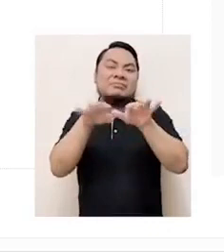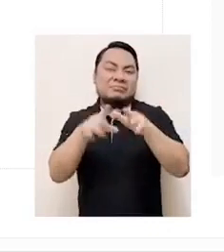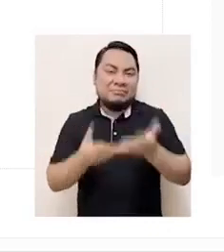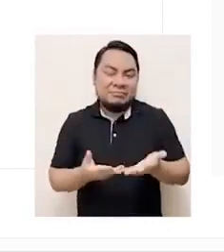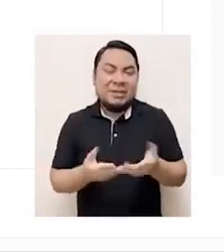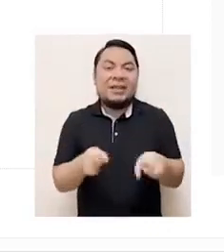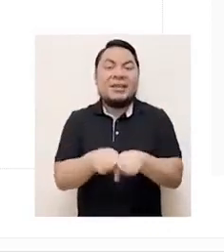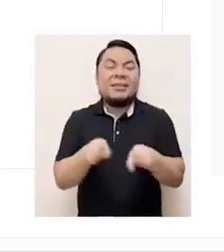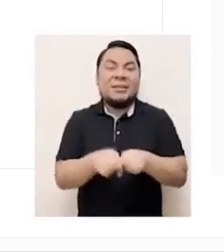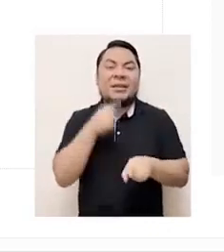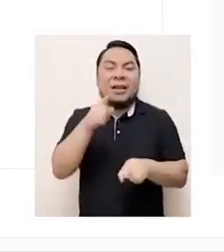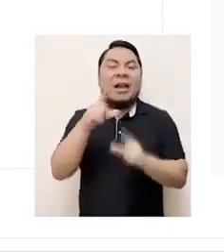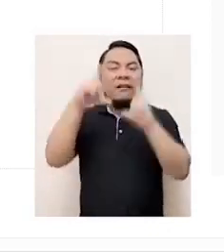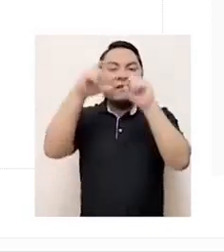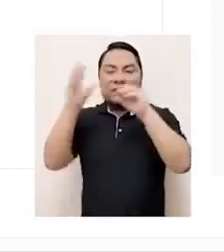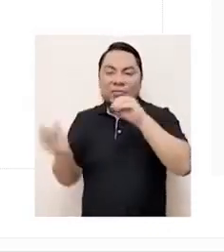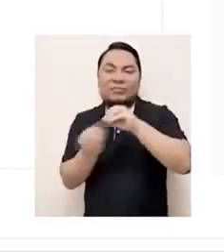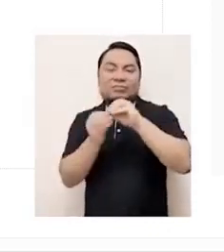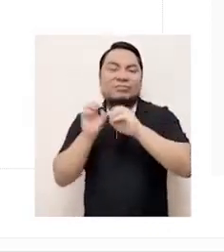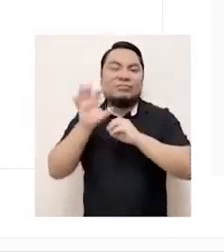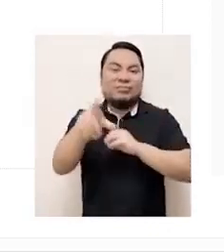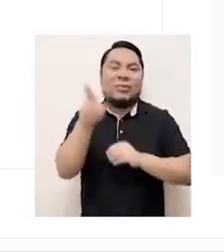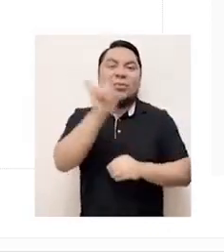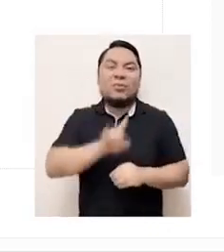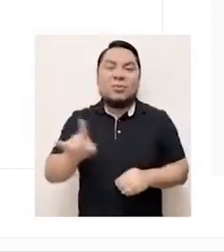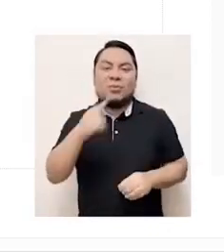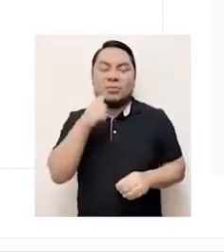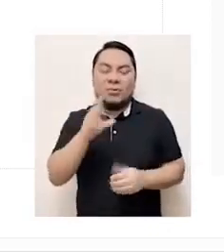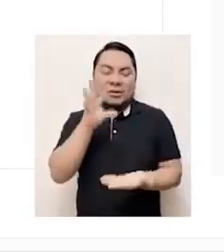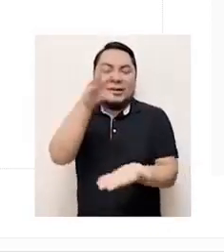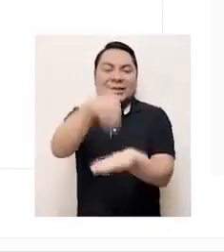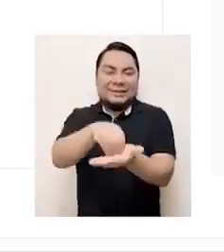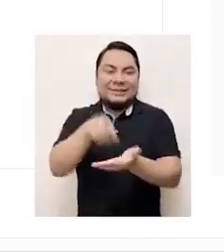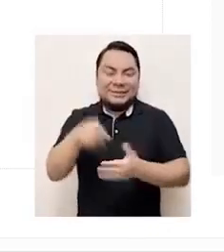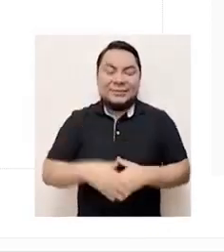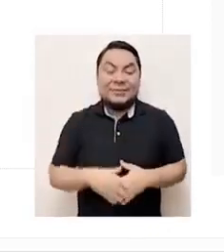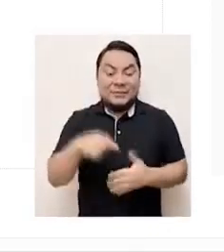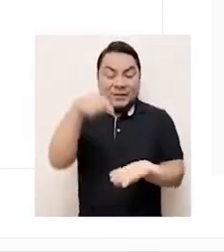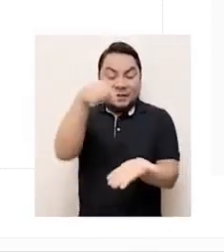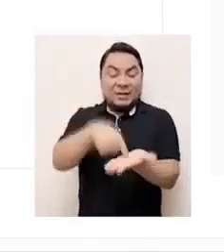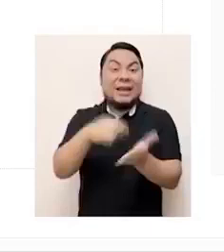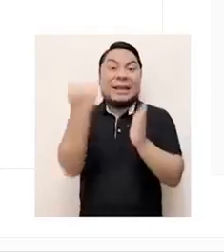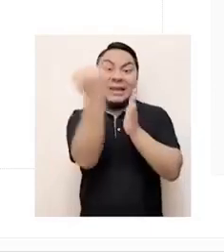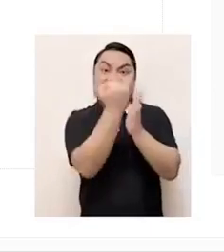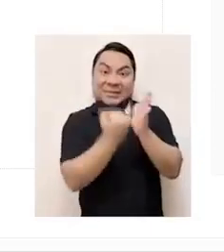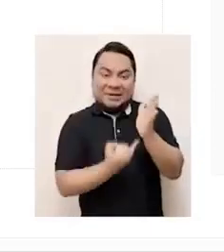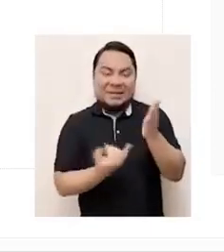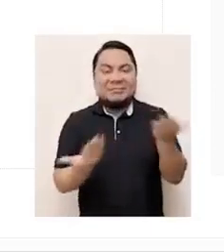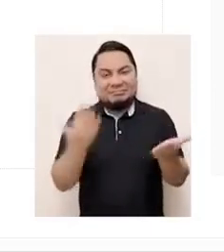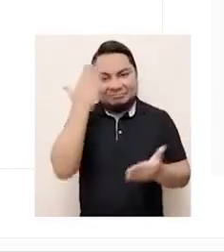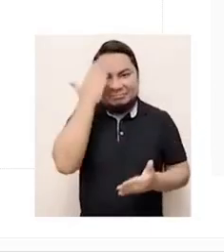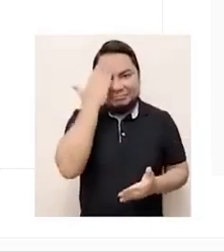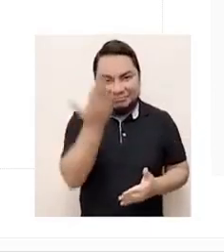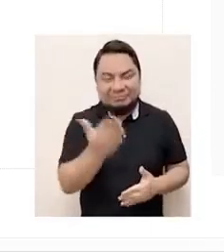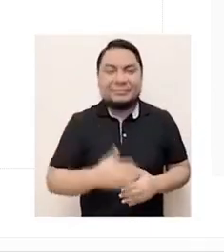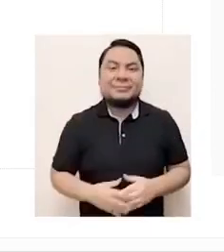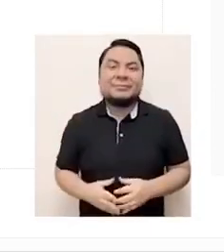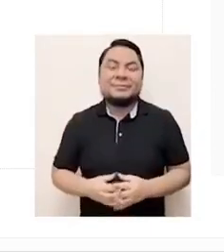y agrego fotos a las diapositivas usando la opción de insertar y el botón imágenes